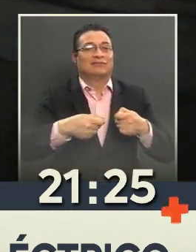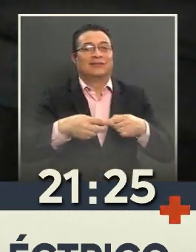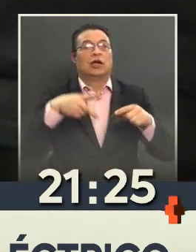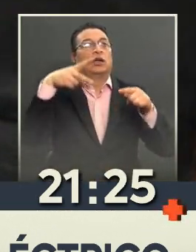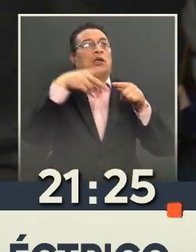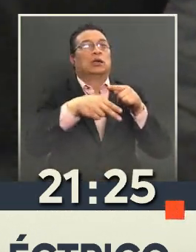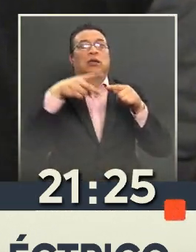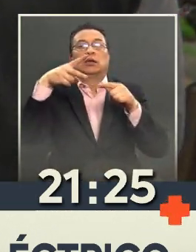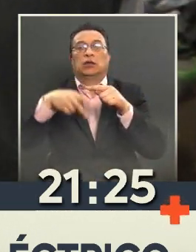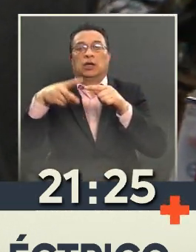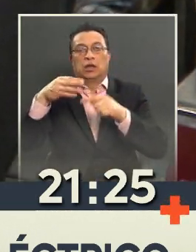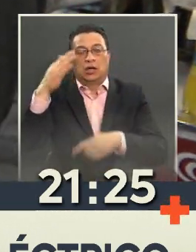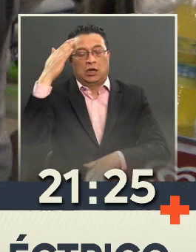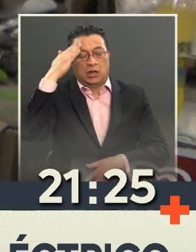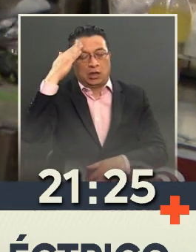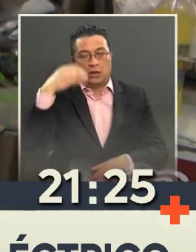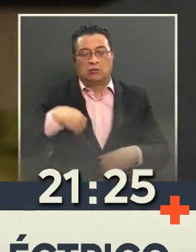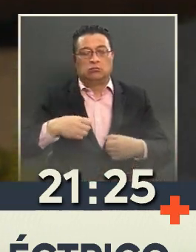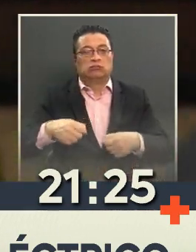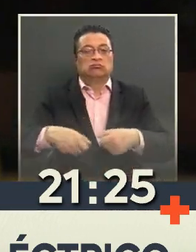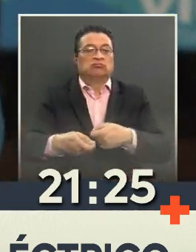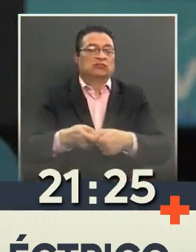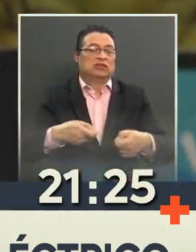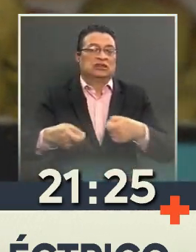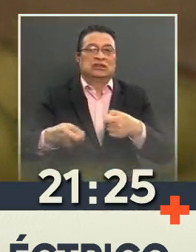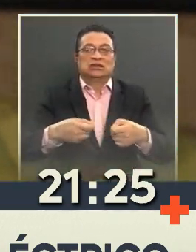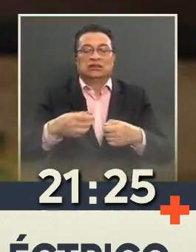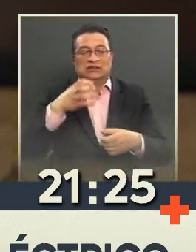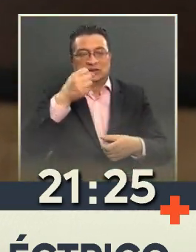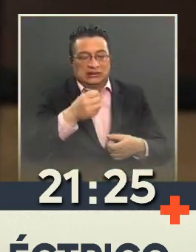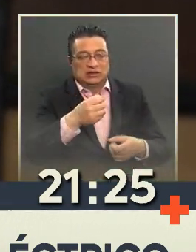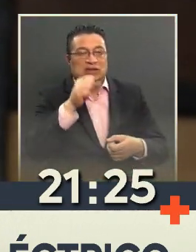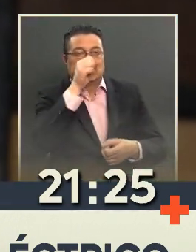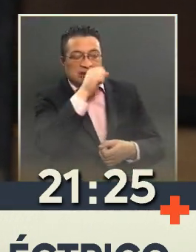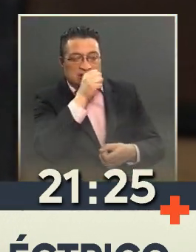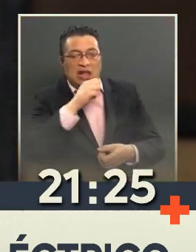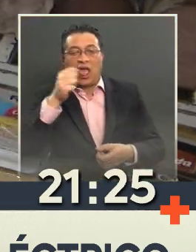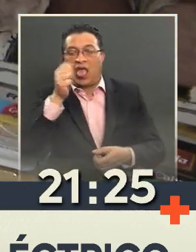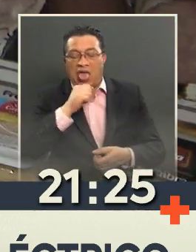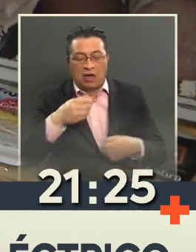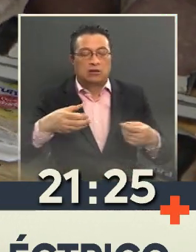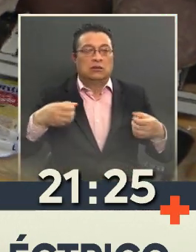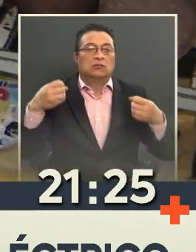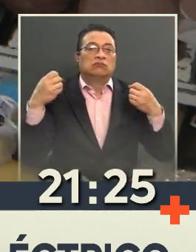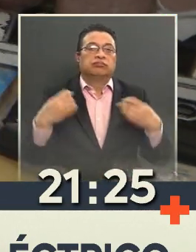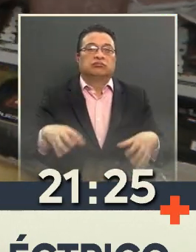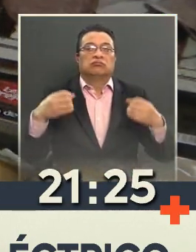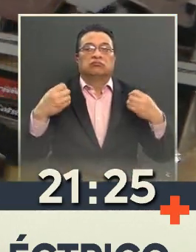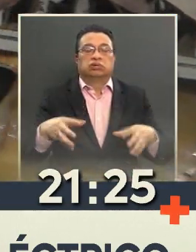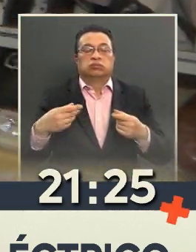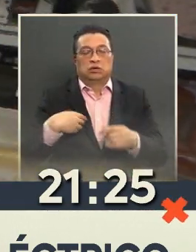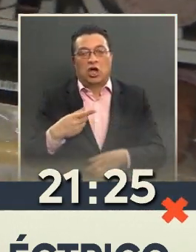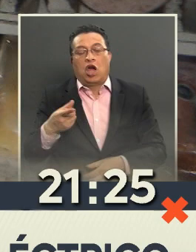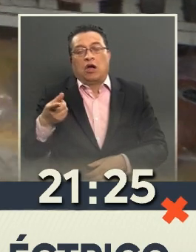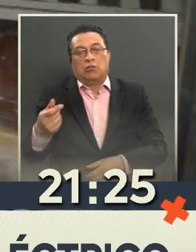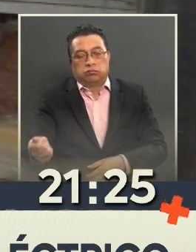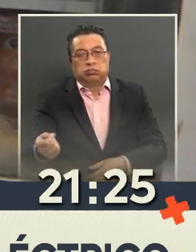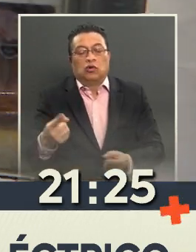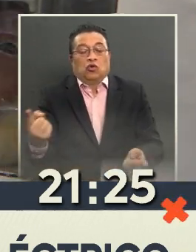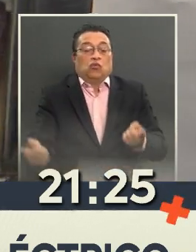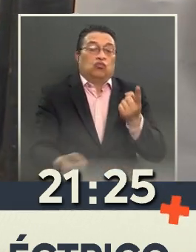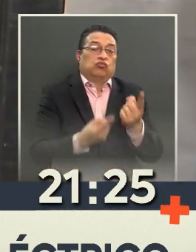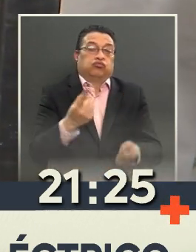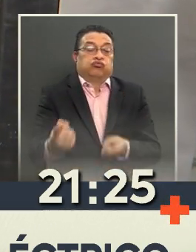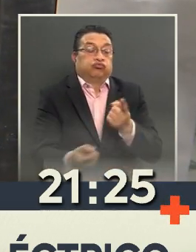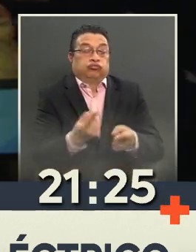luz, recuerda, fueron fatales para el negocio. Cecinas, lácteos, helados, en fin, tuvo que invertir en ese entonces en un costoso generador para no